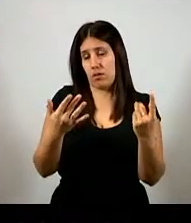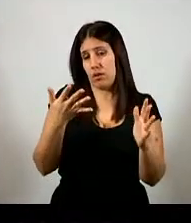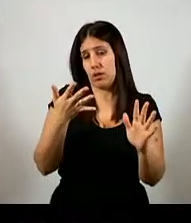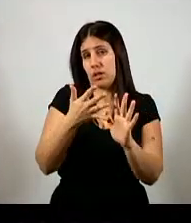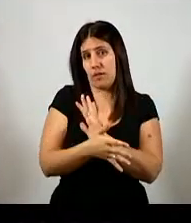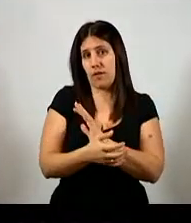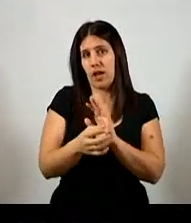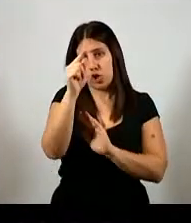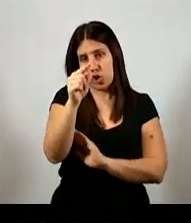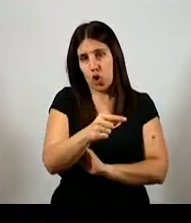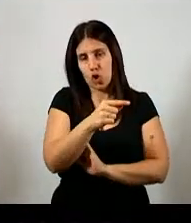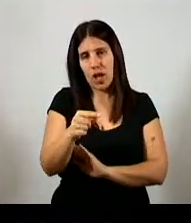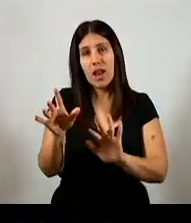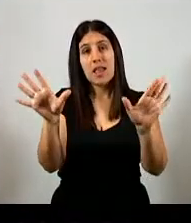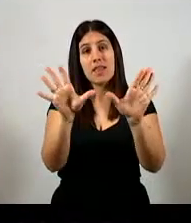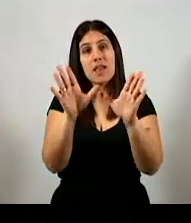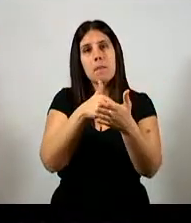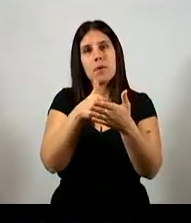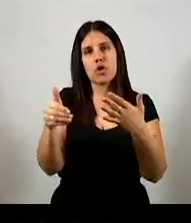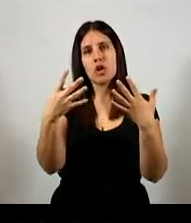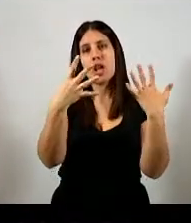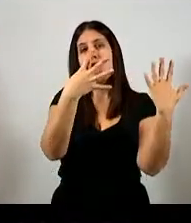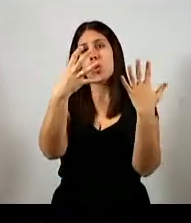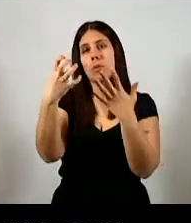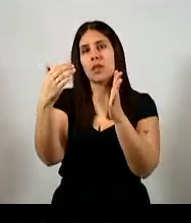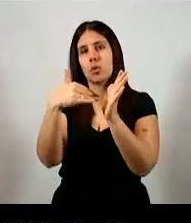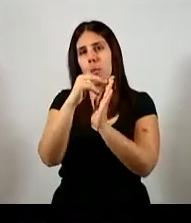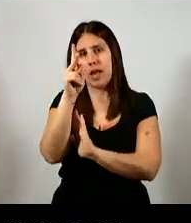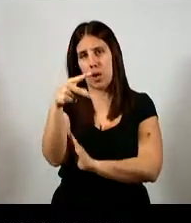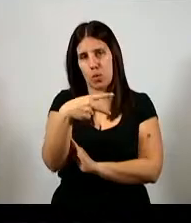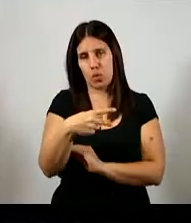a 10.900.000 euros.